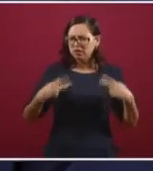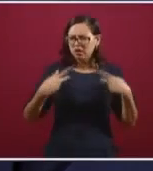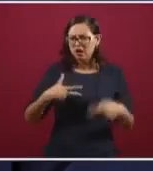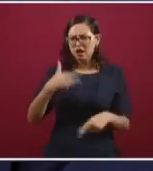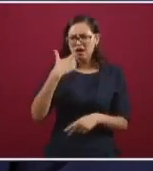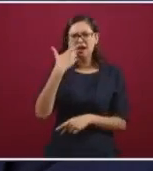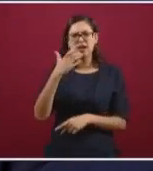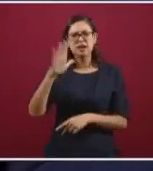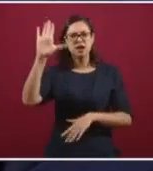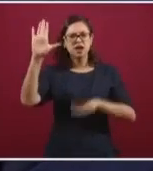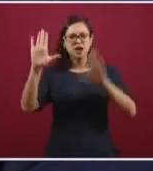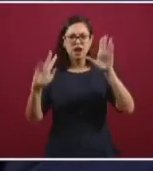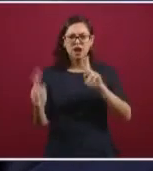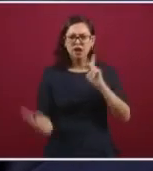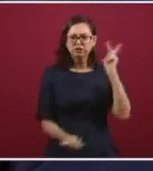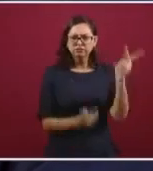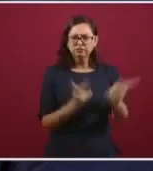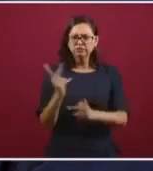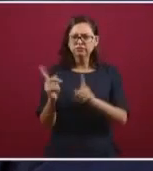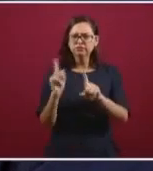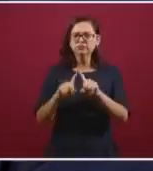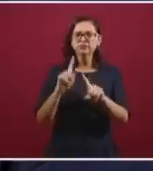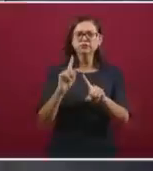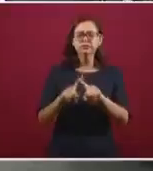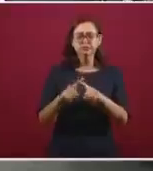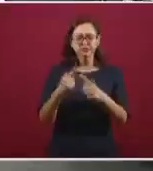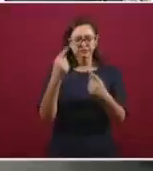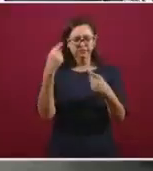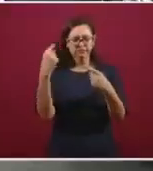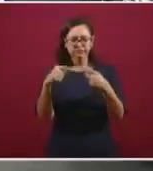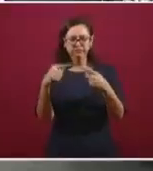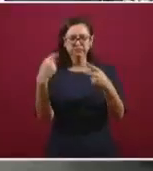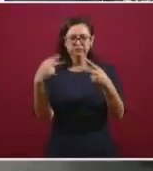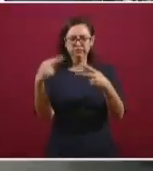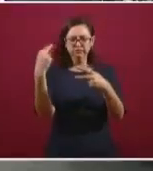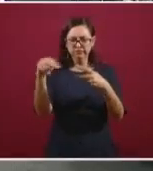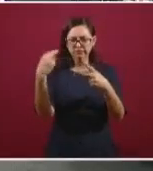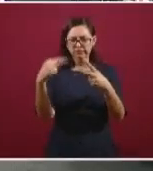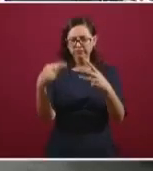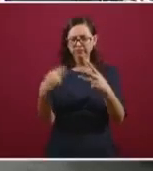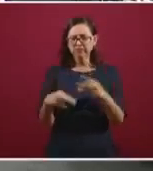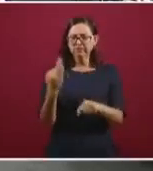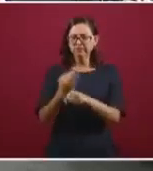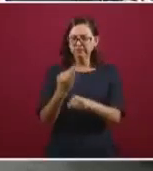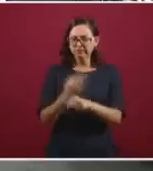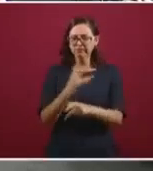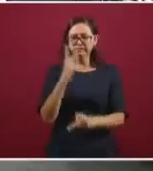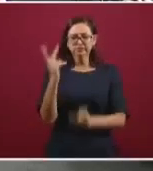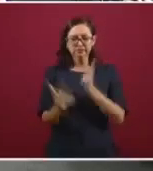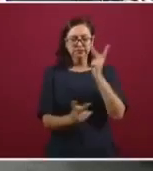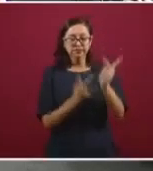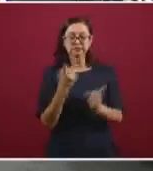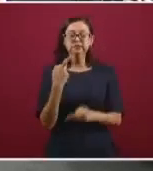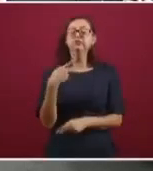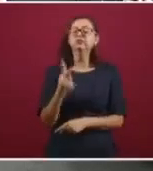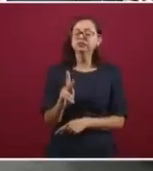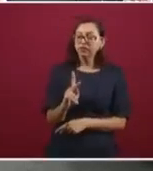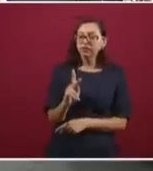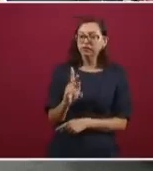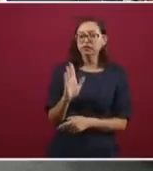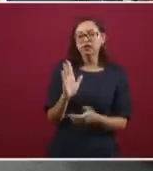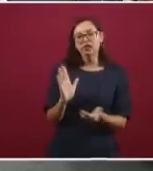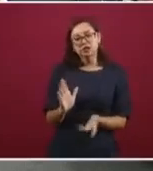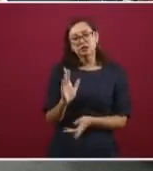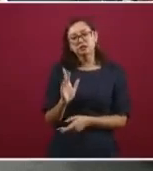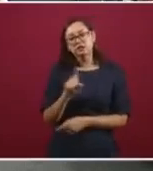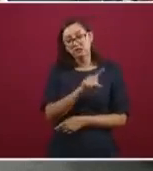iban a preguntar tres, aquí están los nombres, van a preguntar ahora, pero sería bueno si tienen